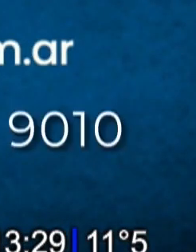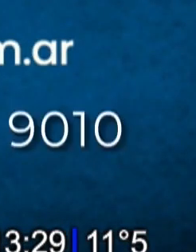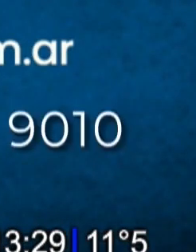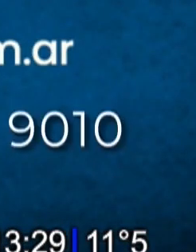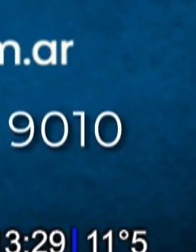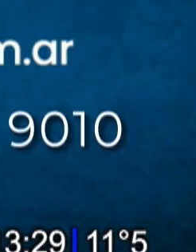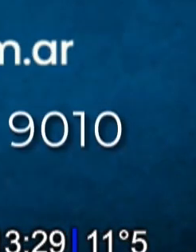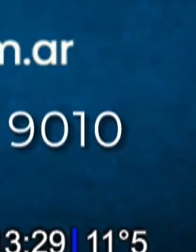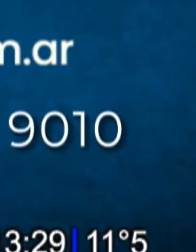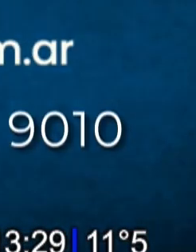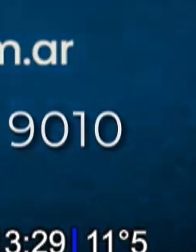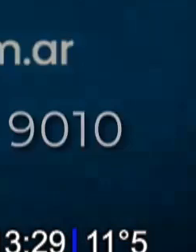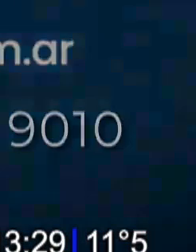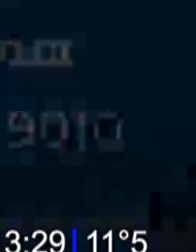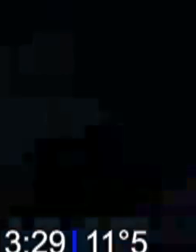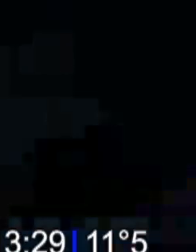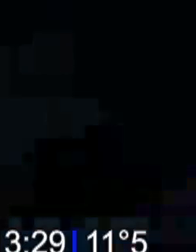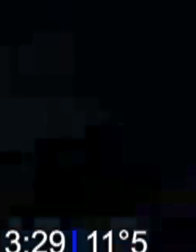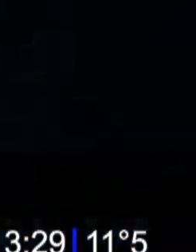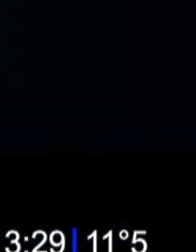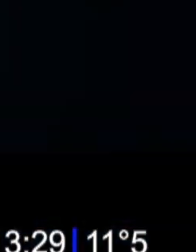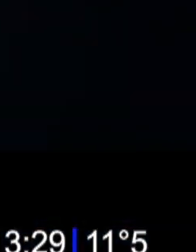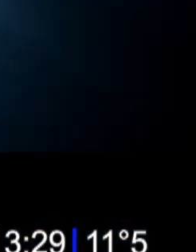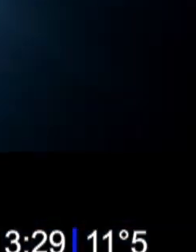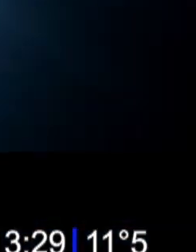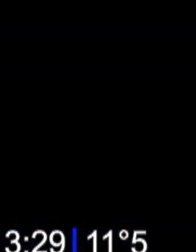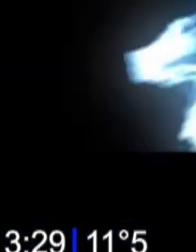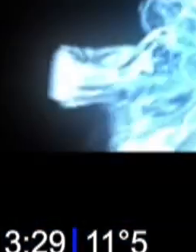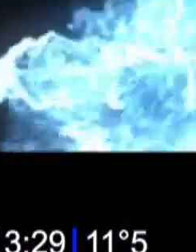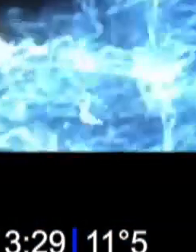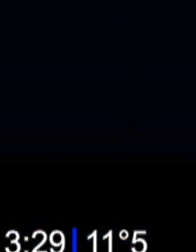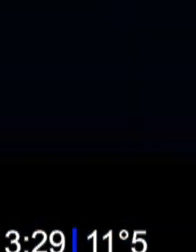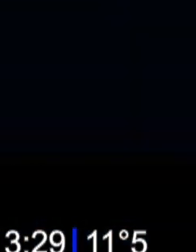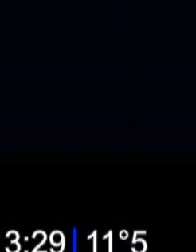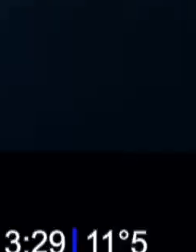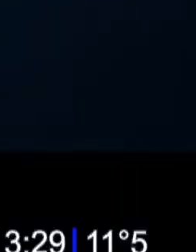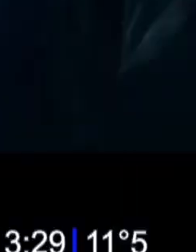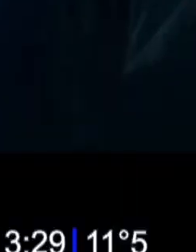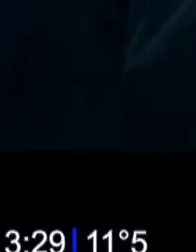el Tour se vive.